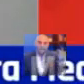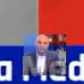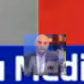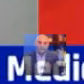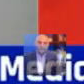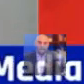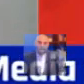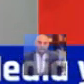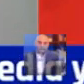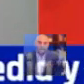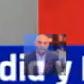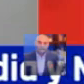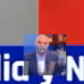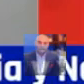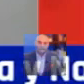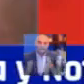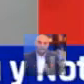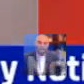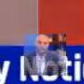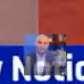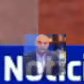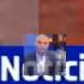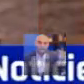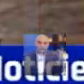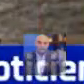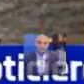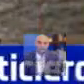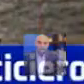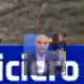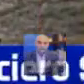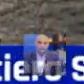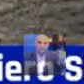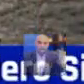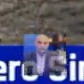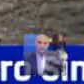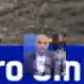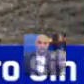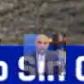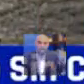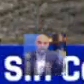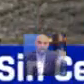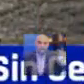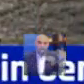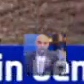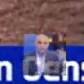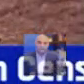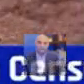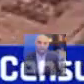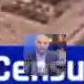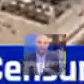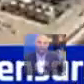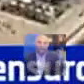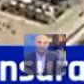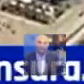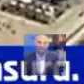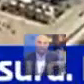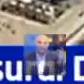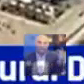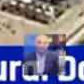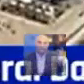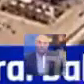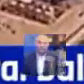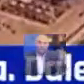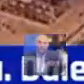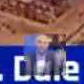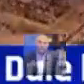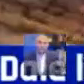pero dependiente de los grandes monopolios, un gobierno neoliberal que abandonó y traicionó